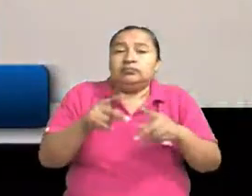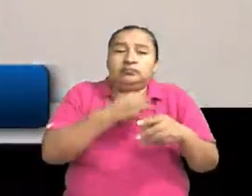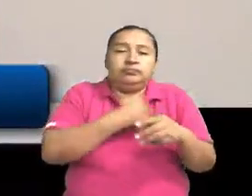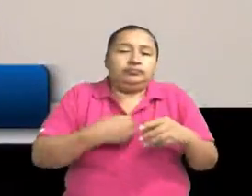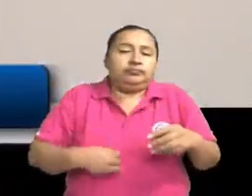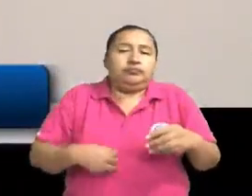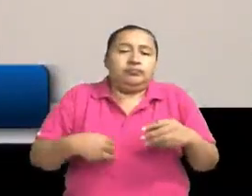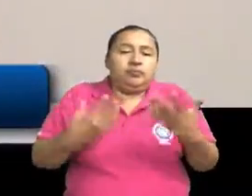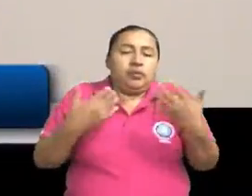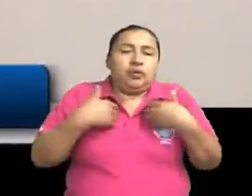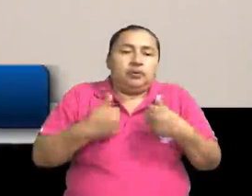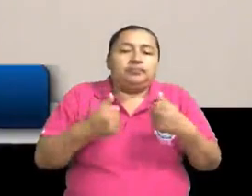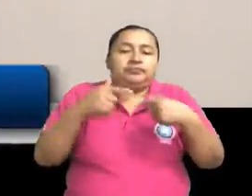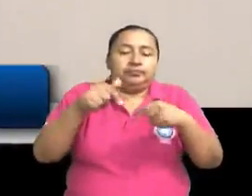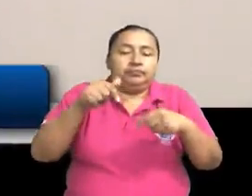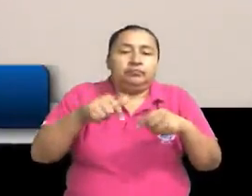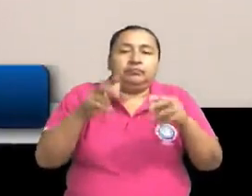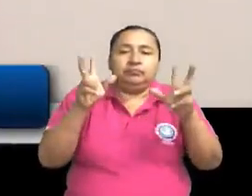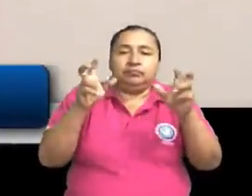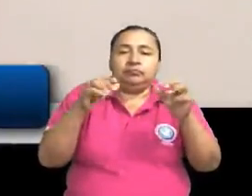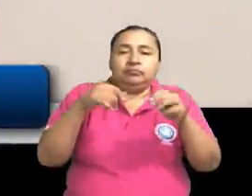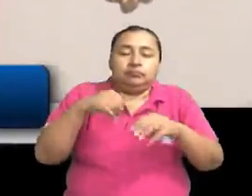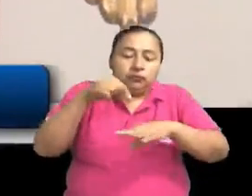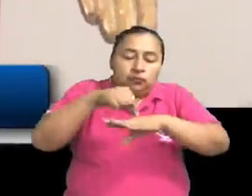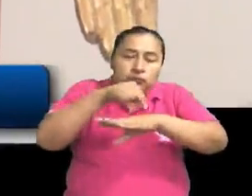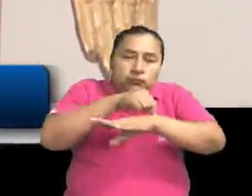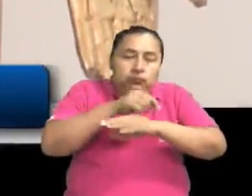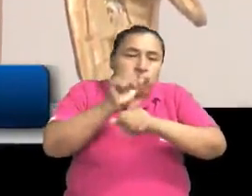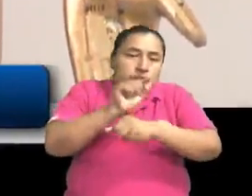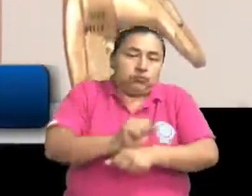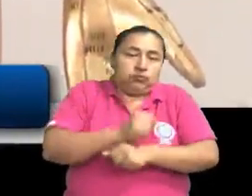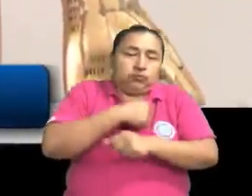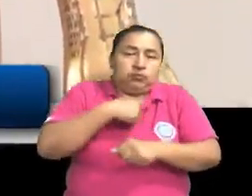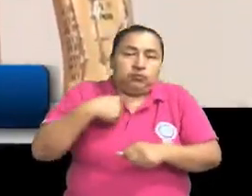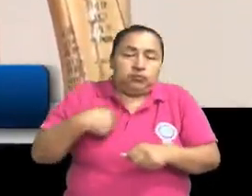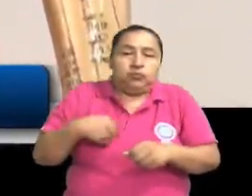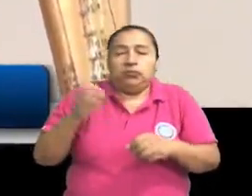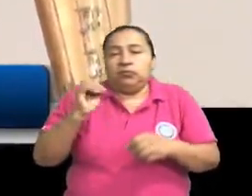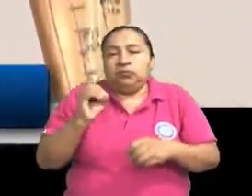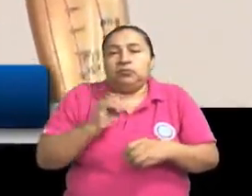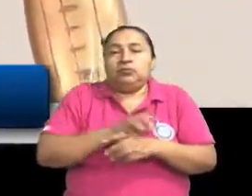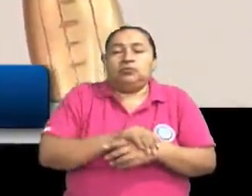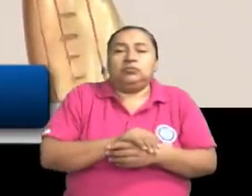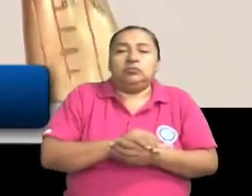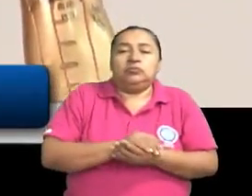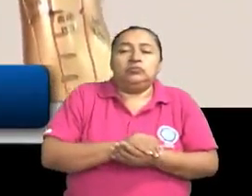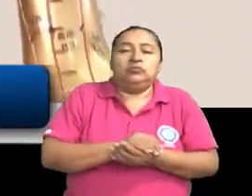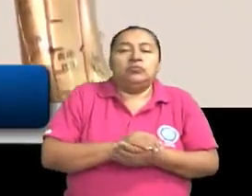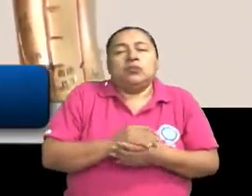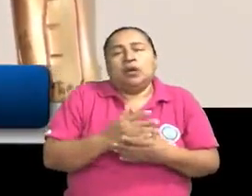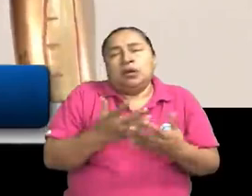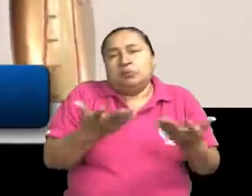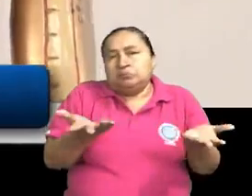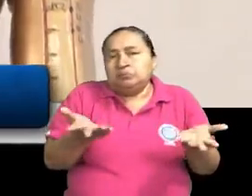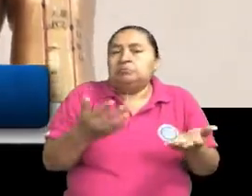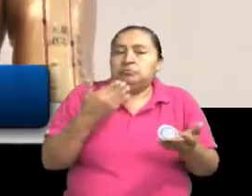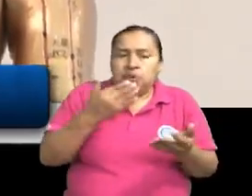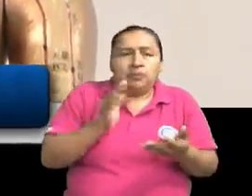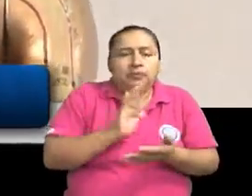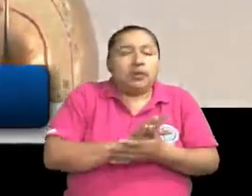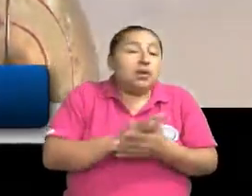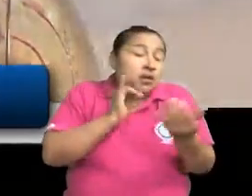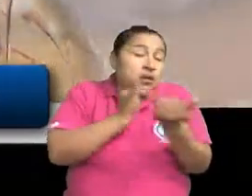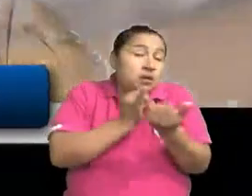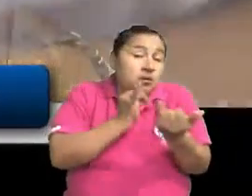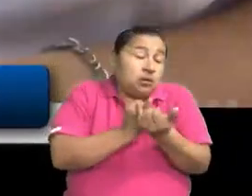MINSA en esta medicina tradicional china o oriental? Bueno, igual que